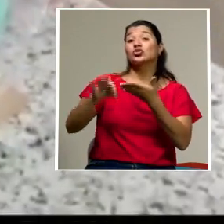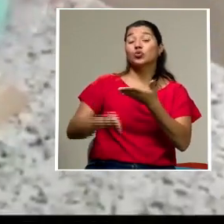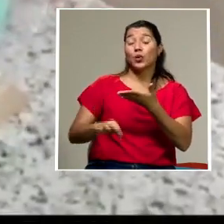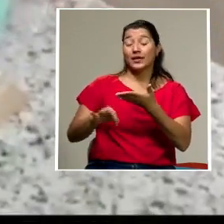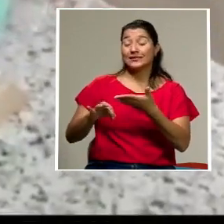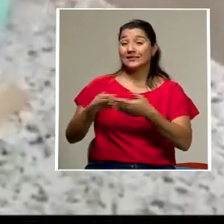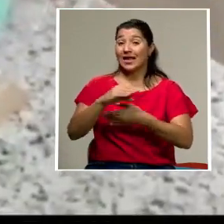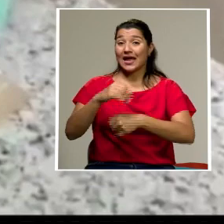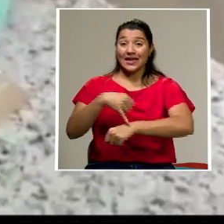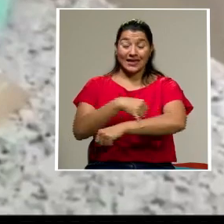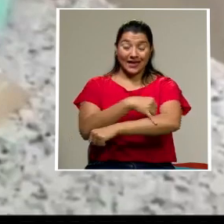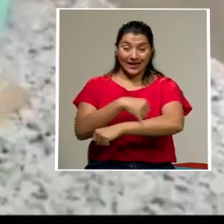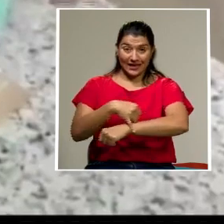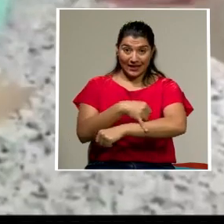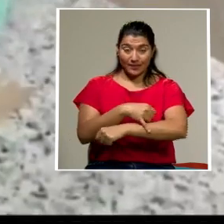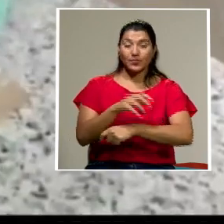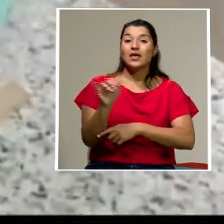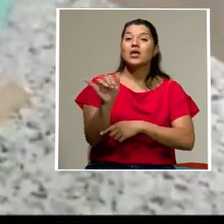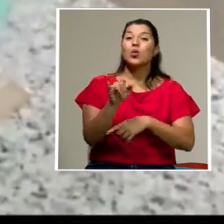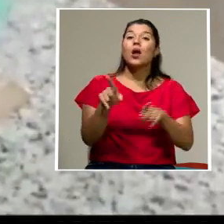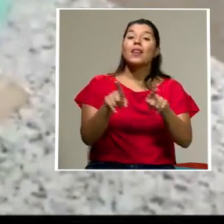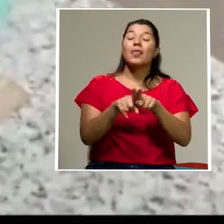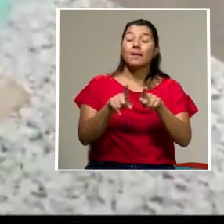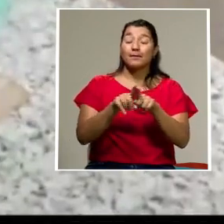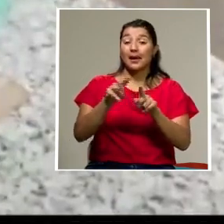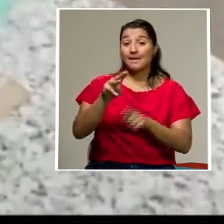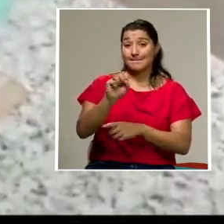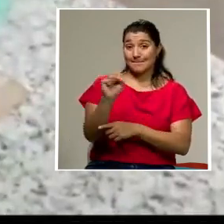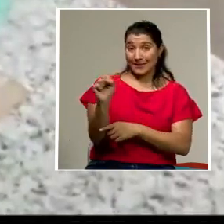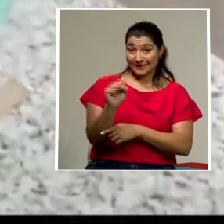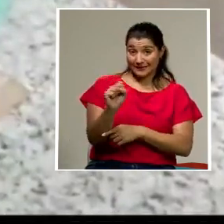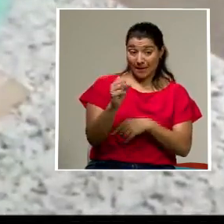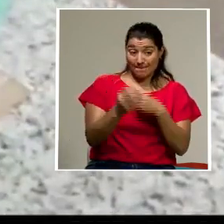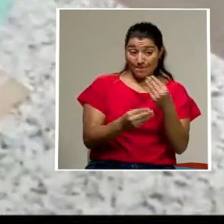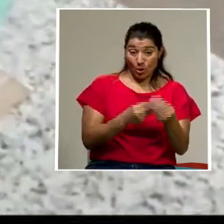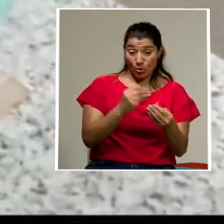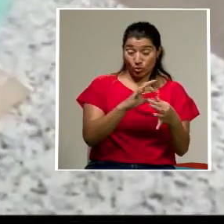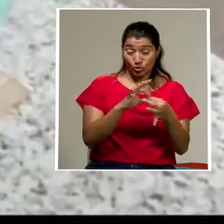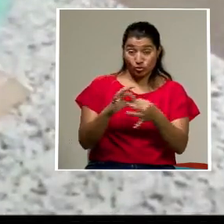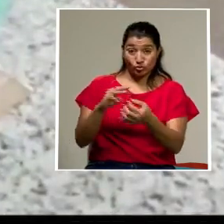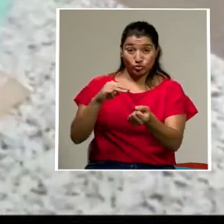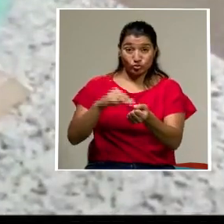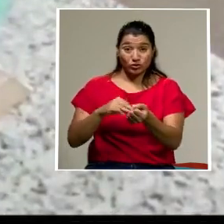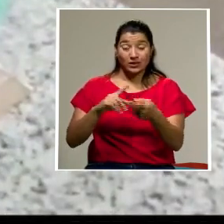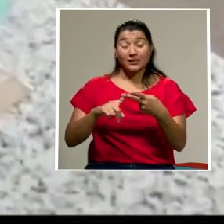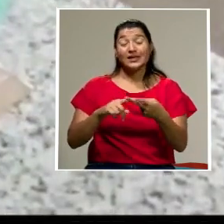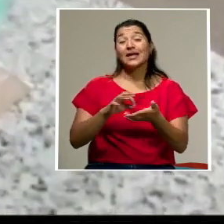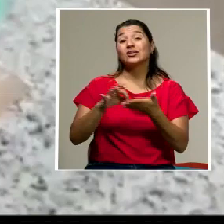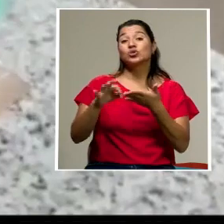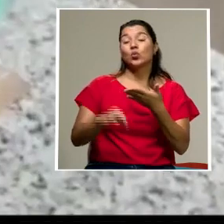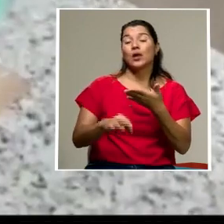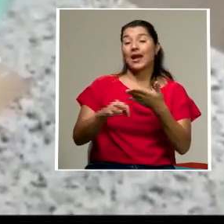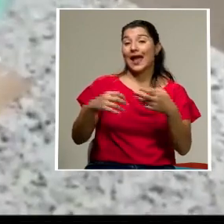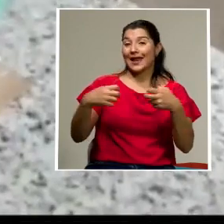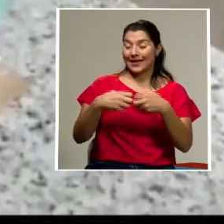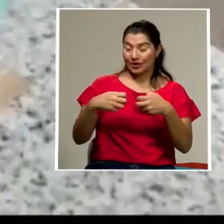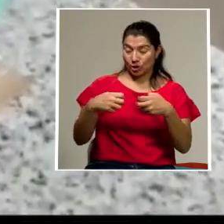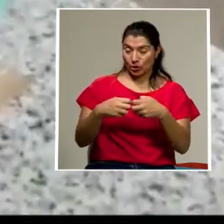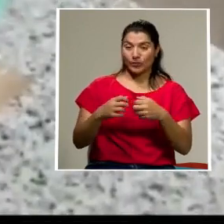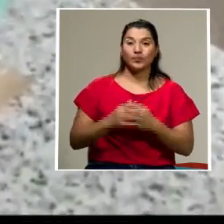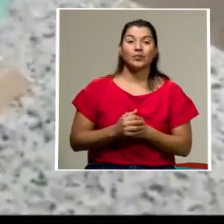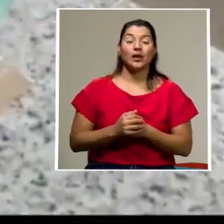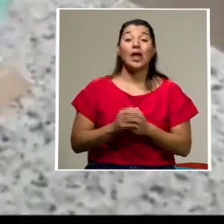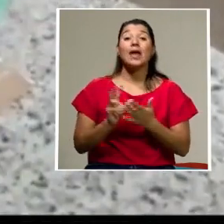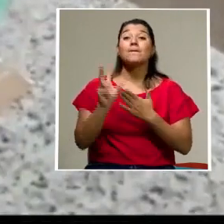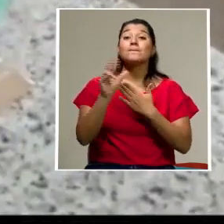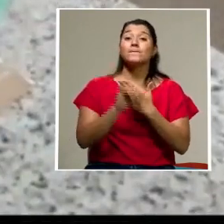de los Materiales, así como de la Maestría en Dispositivos Médicos y la Escuela de Electrónica. El proyecto está basado en